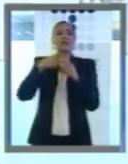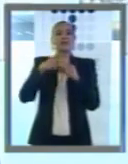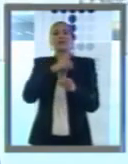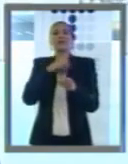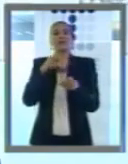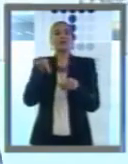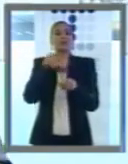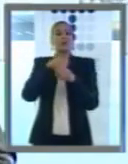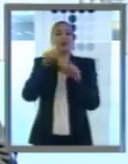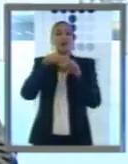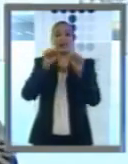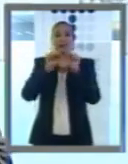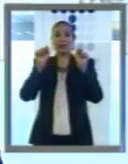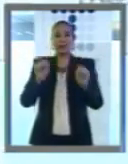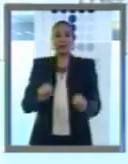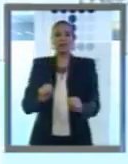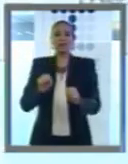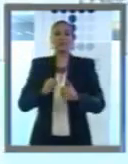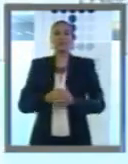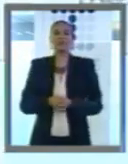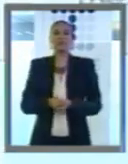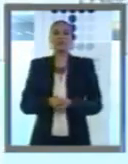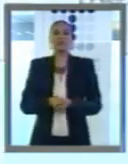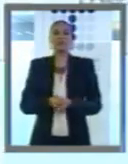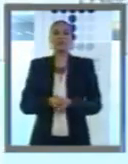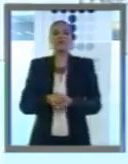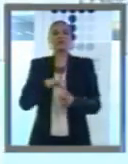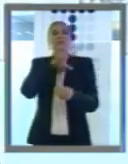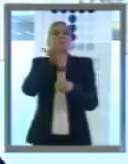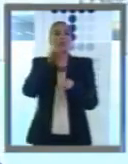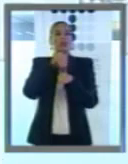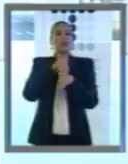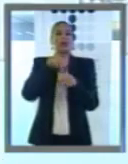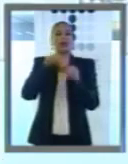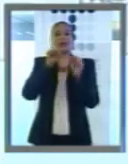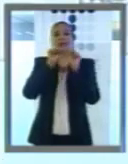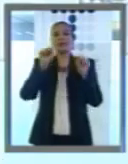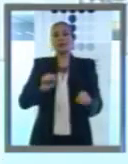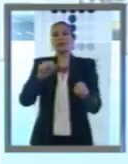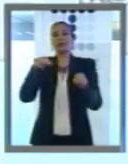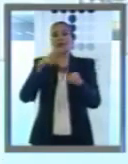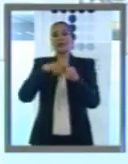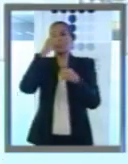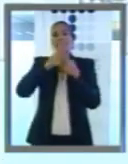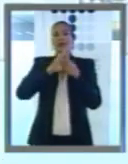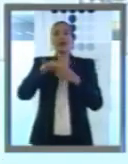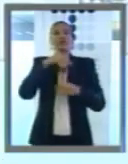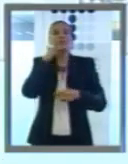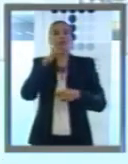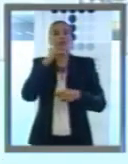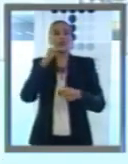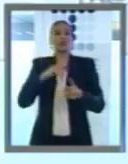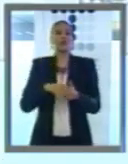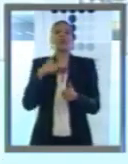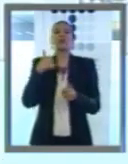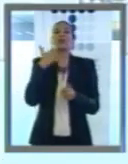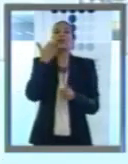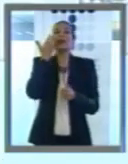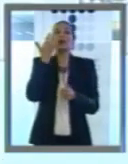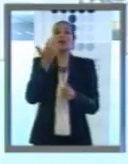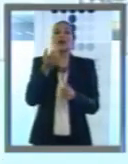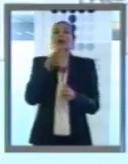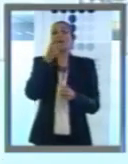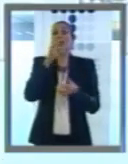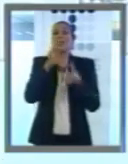conformación sistemática e integral del Sistema Nacional Anticorrupción. Quisiera